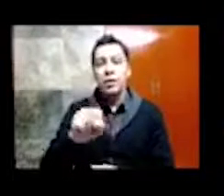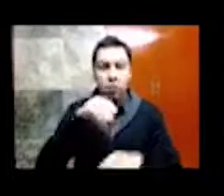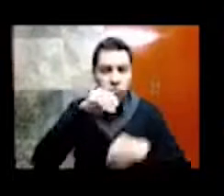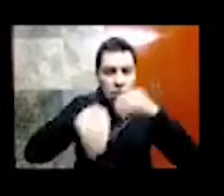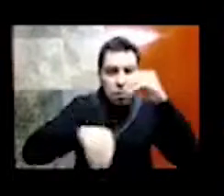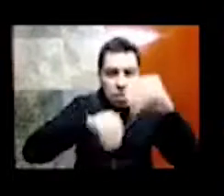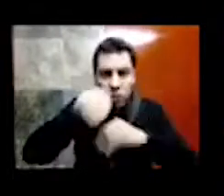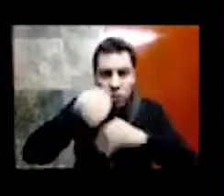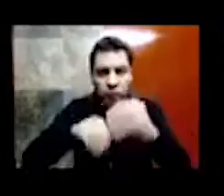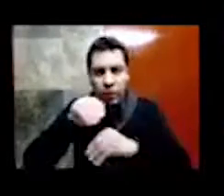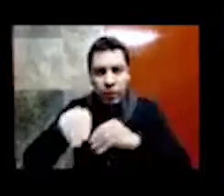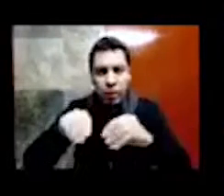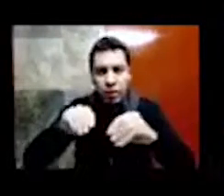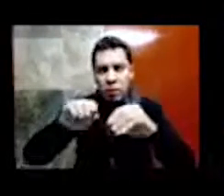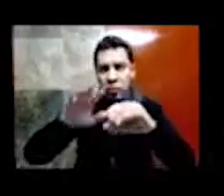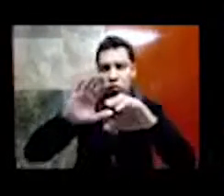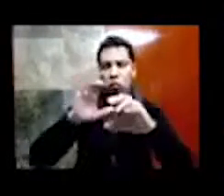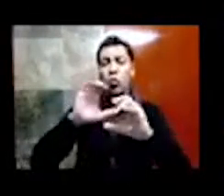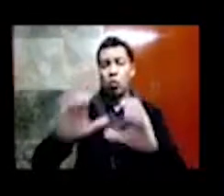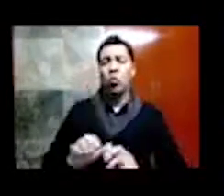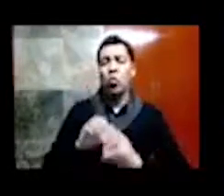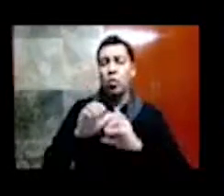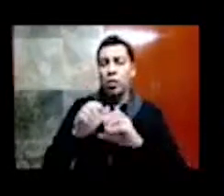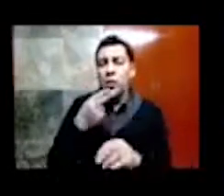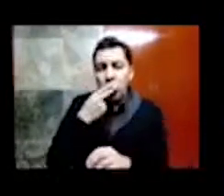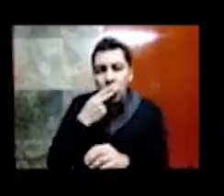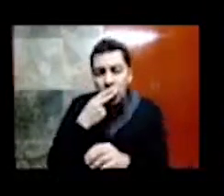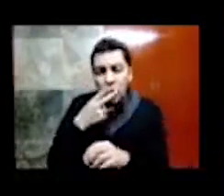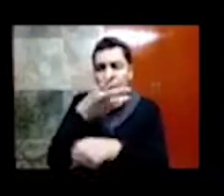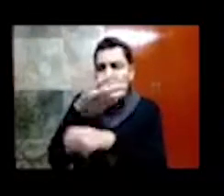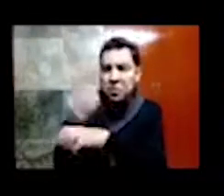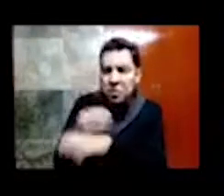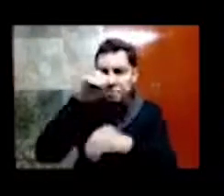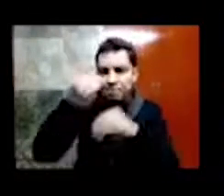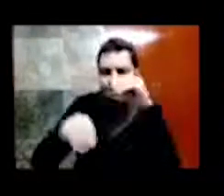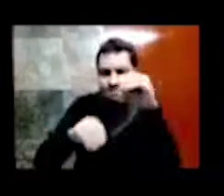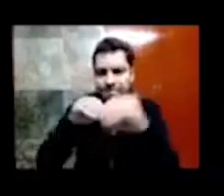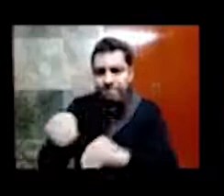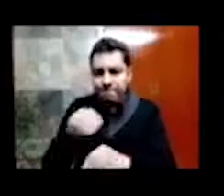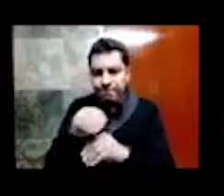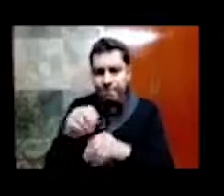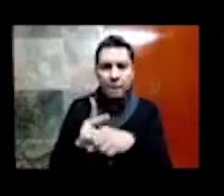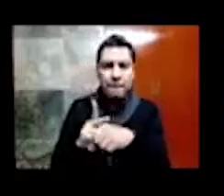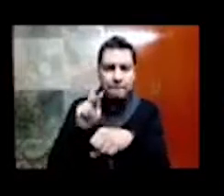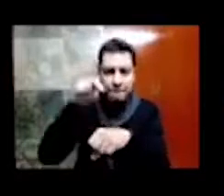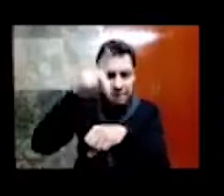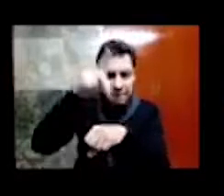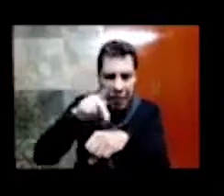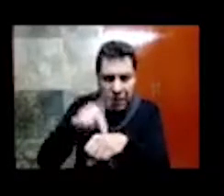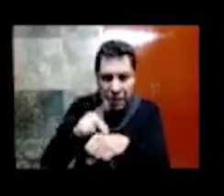de superficial, por el momento, que fueron los primeros auxilios que se le dieron a la